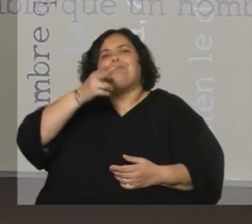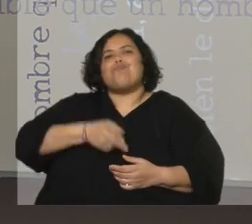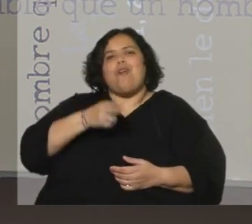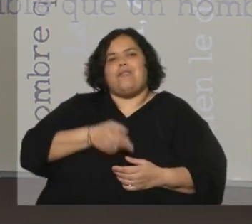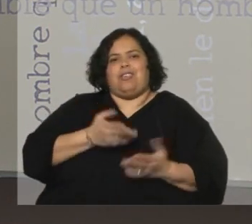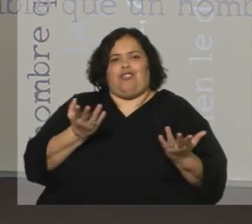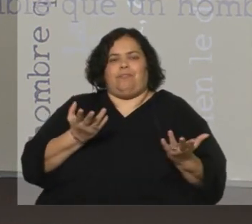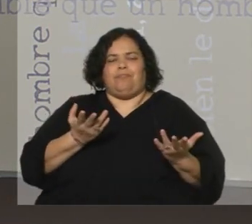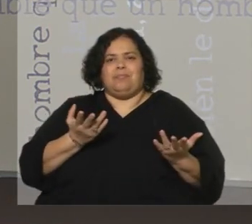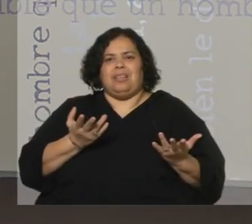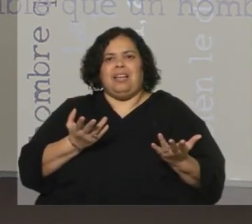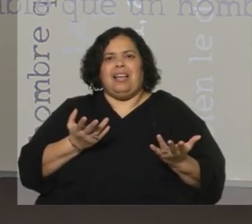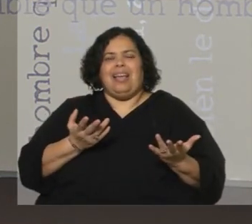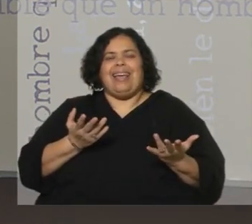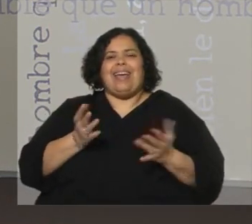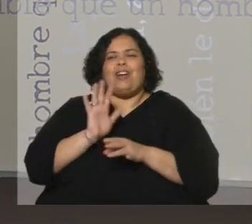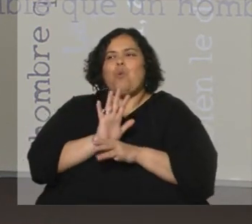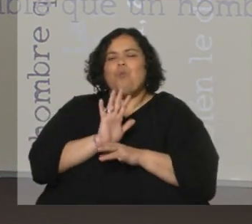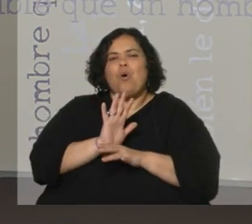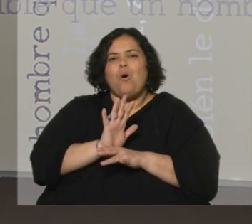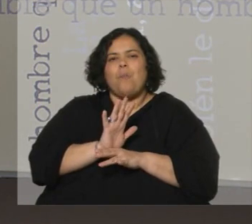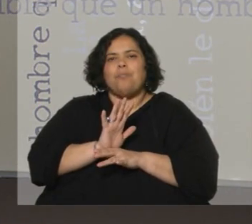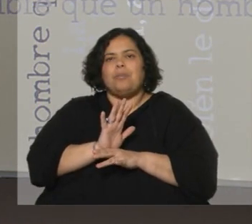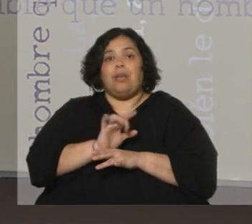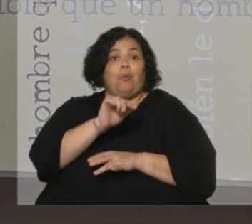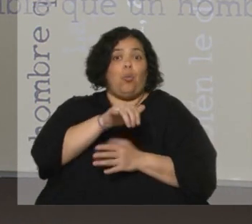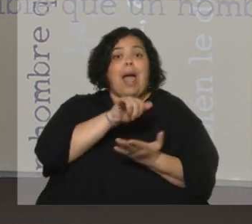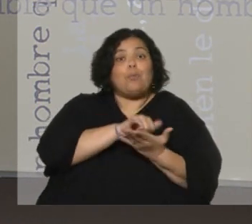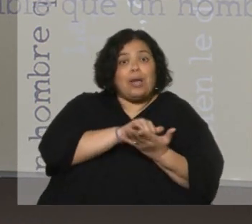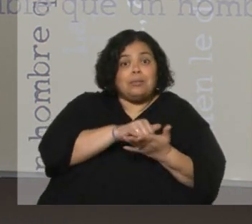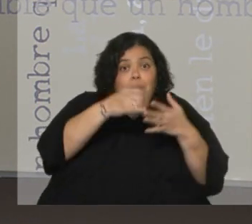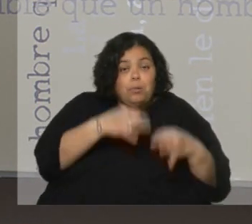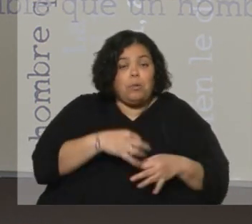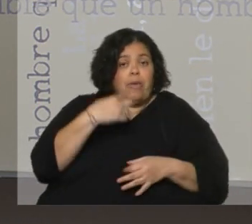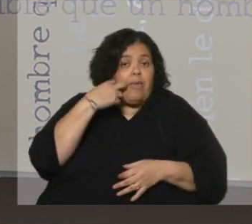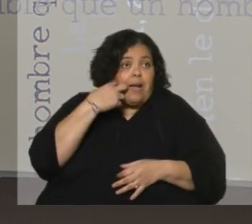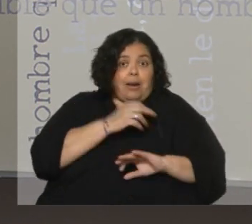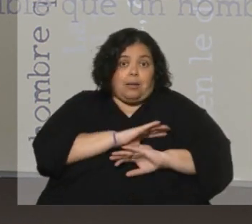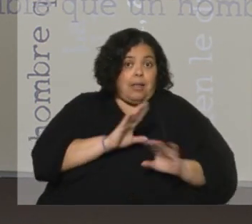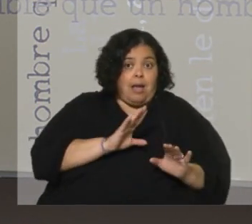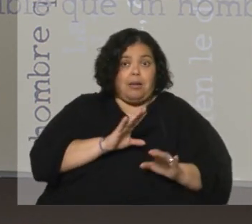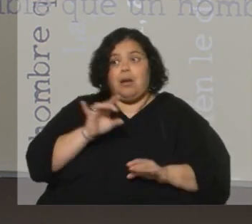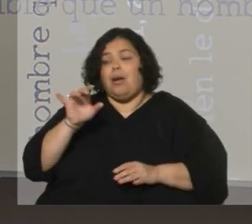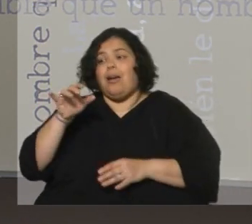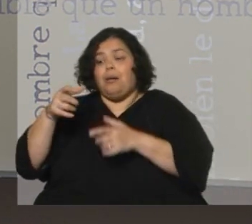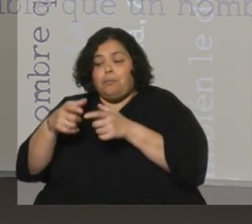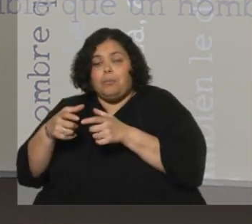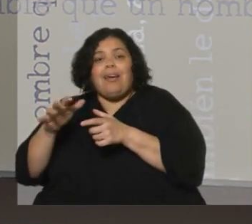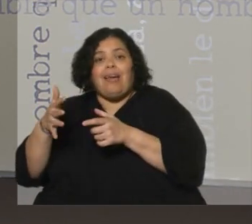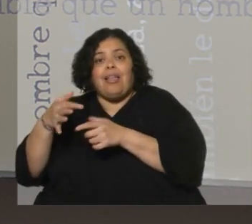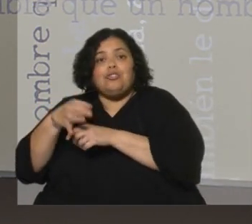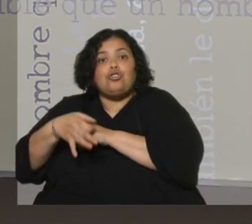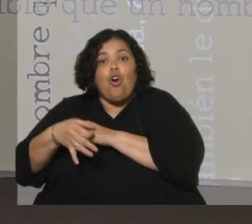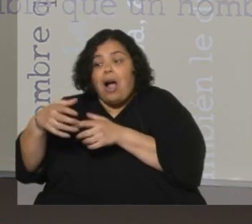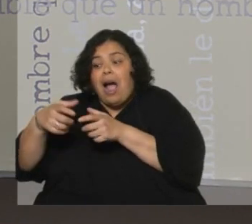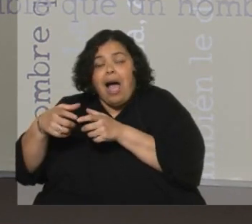industria con el sol con el dedo Me parece que hay que lo que es es y lo que no es no es yo creo que los productos este naturales lo que producimos en Uruguay